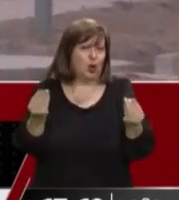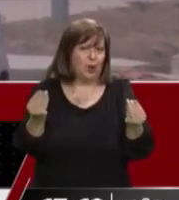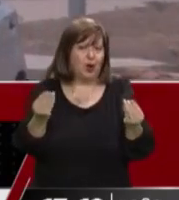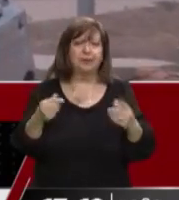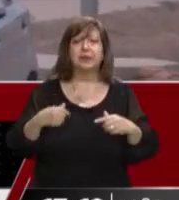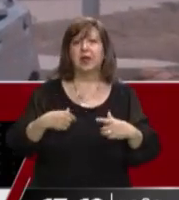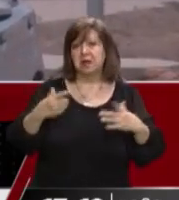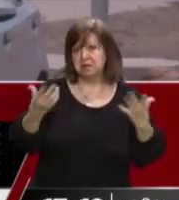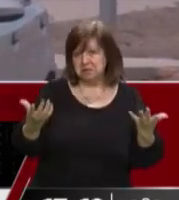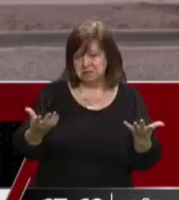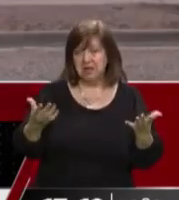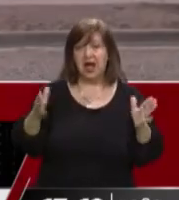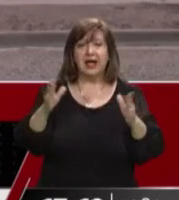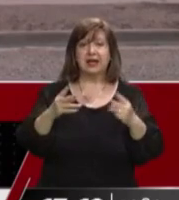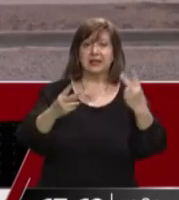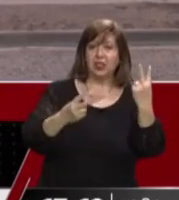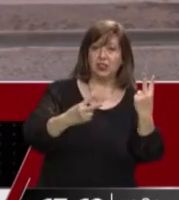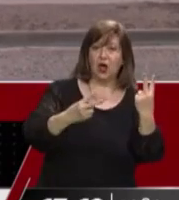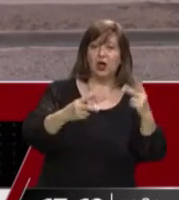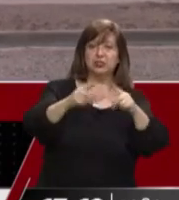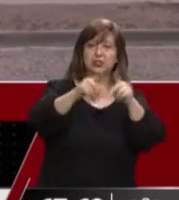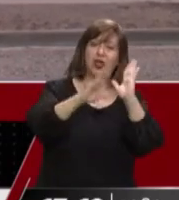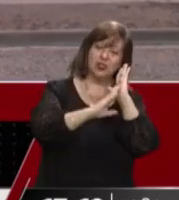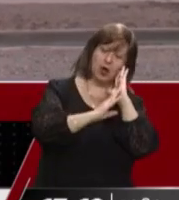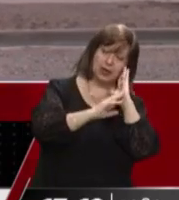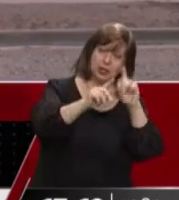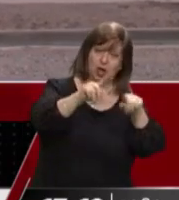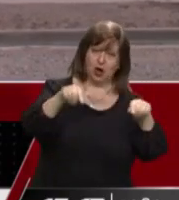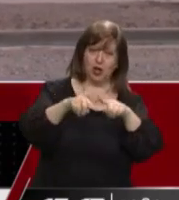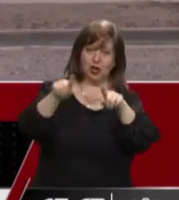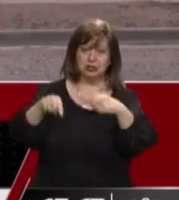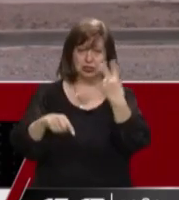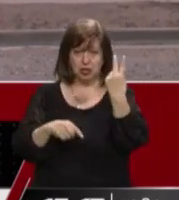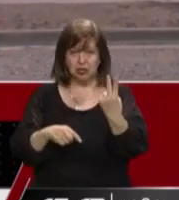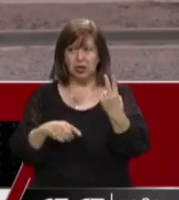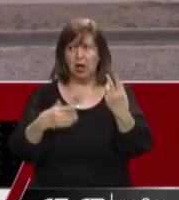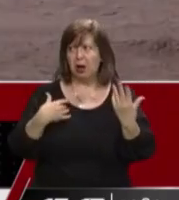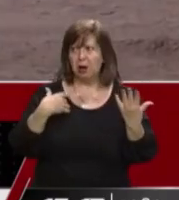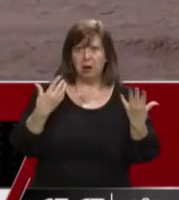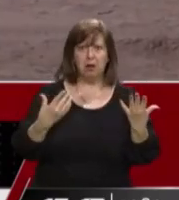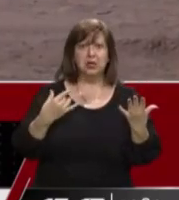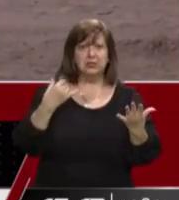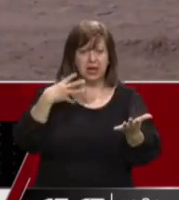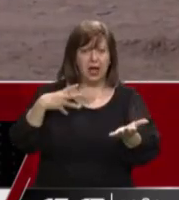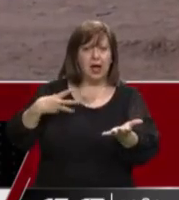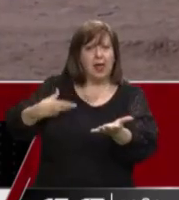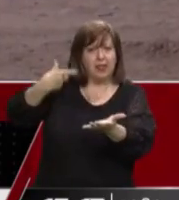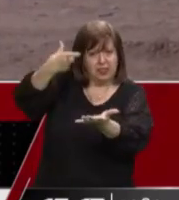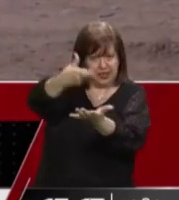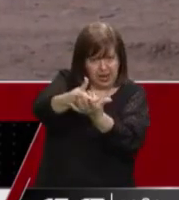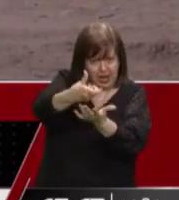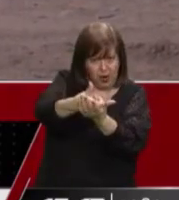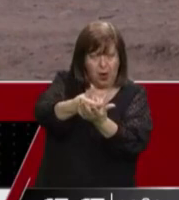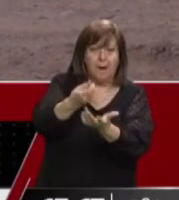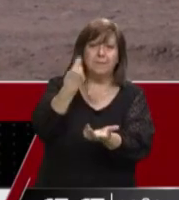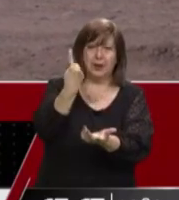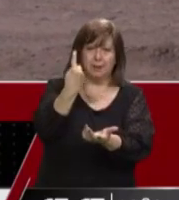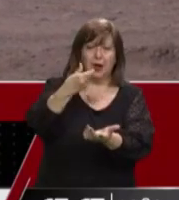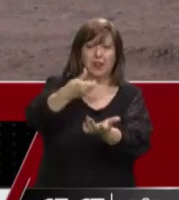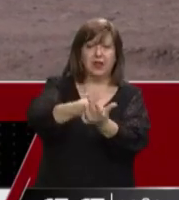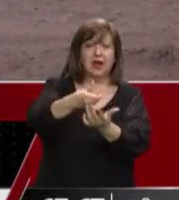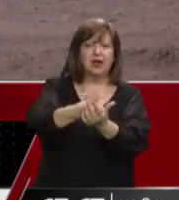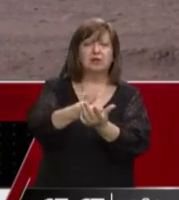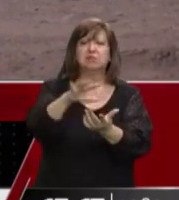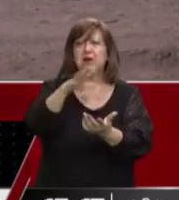son casas que tienen dos o tres habitaciones, son casas que hay que hacer un aporte inicial para ingresar, que